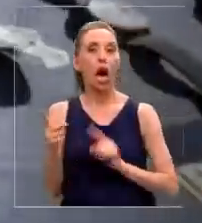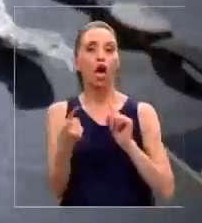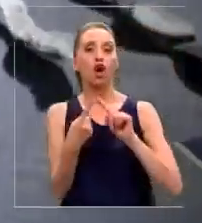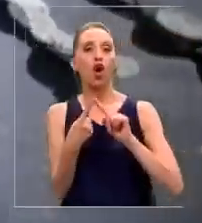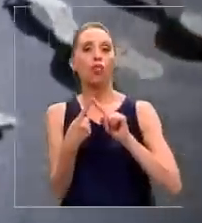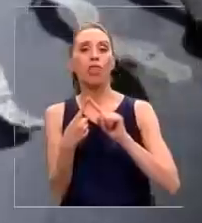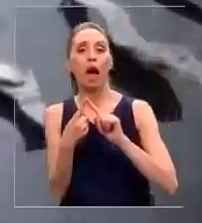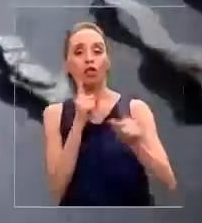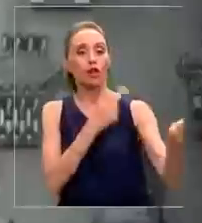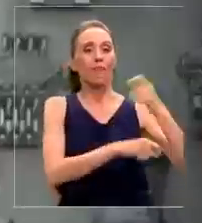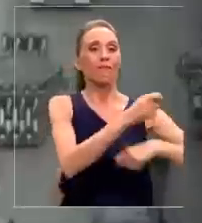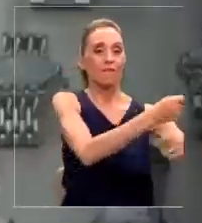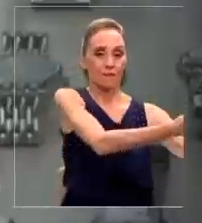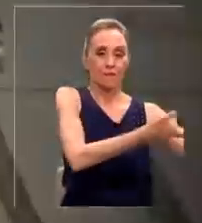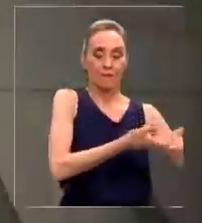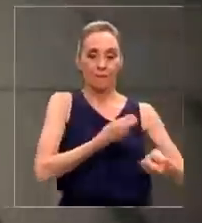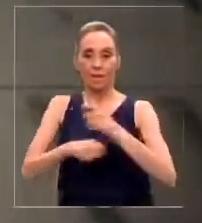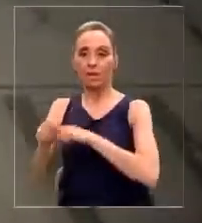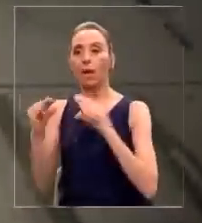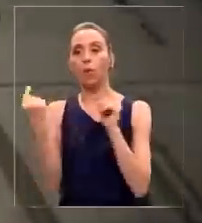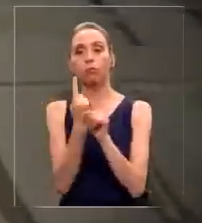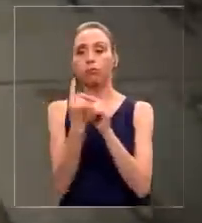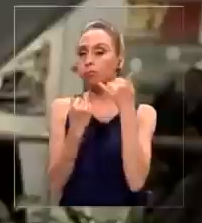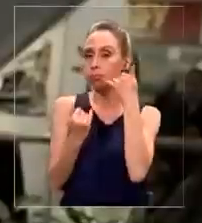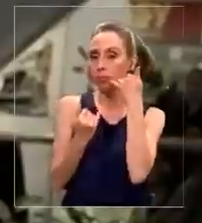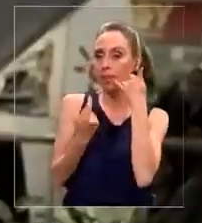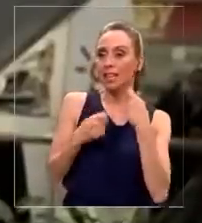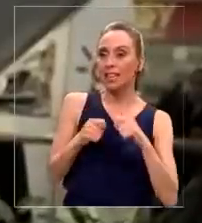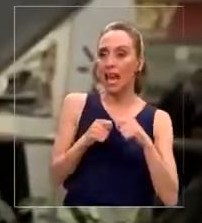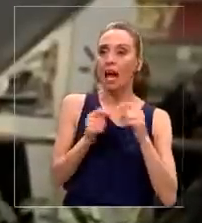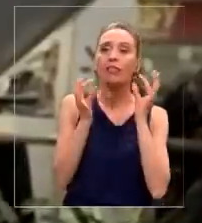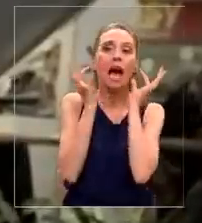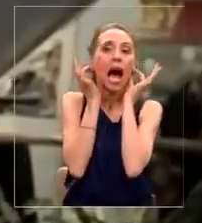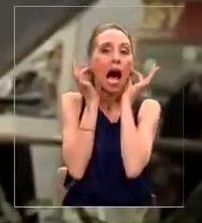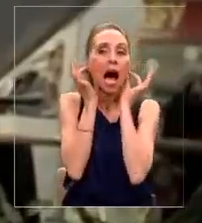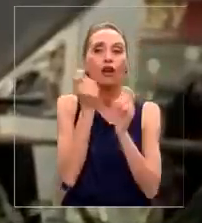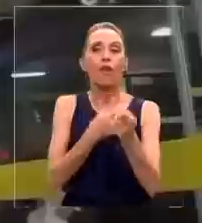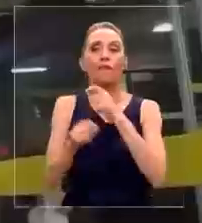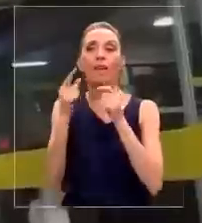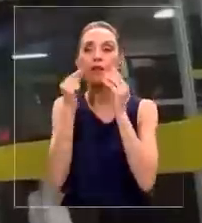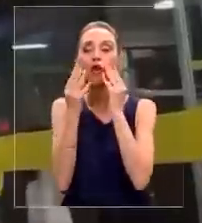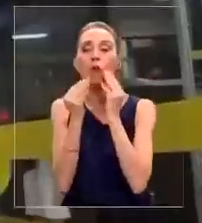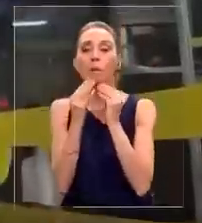vender. En la conversación, ella intenta que le venda unos aros a Paribet.